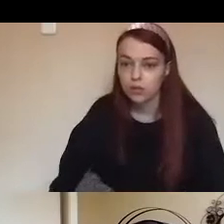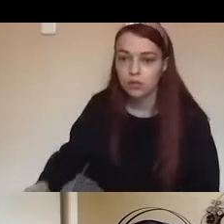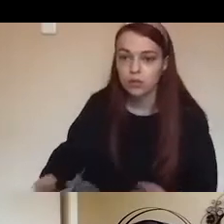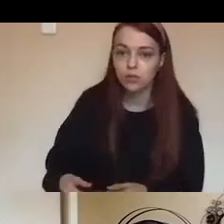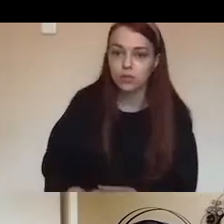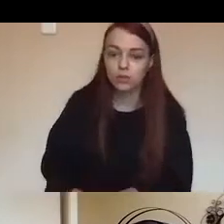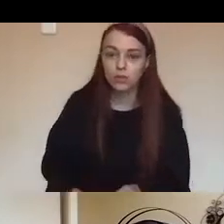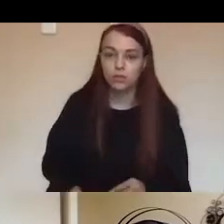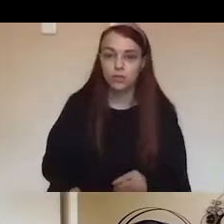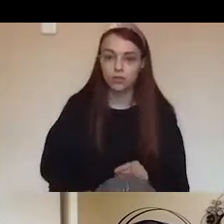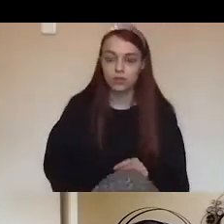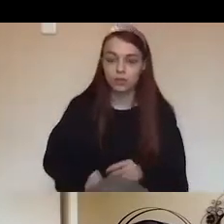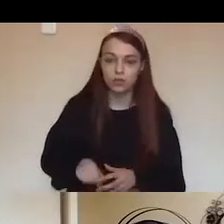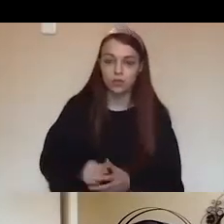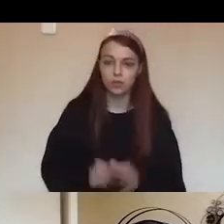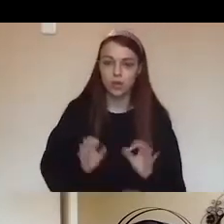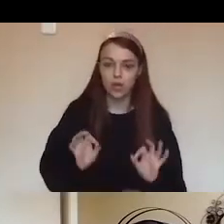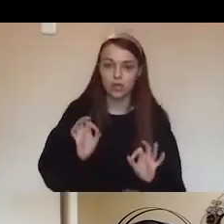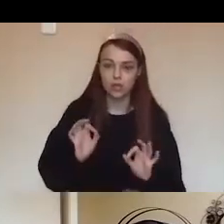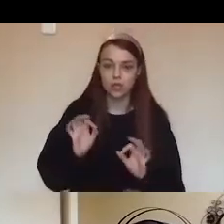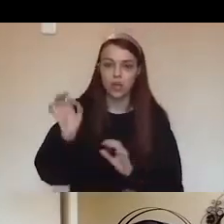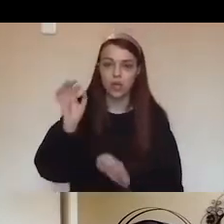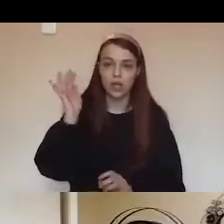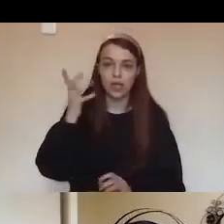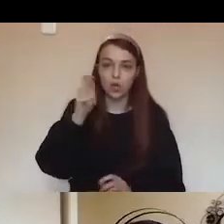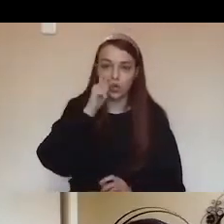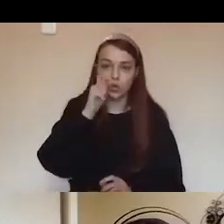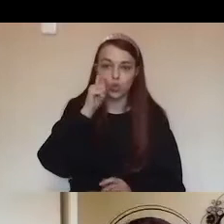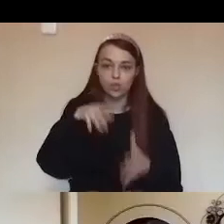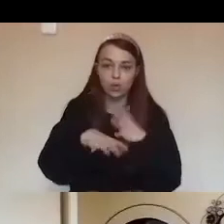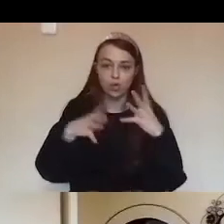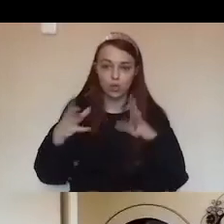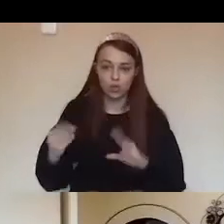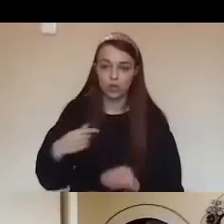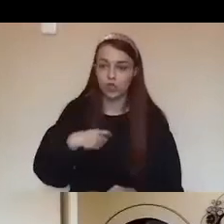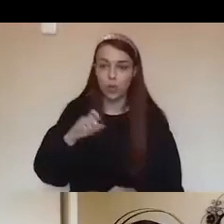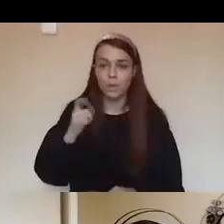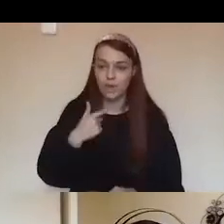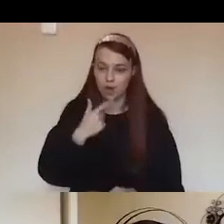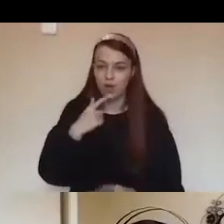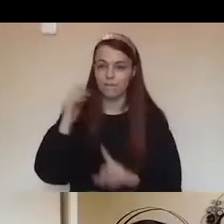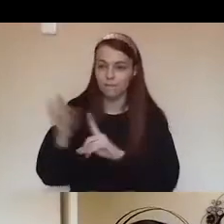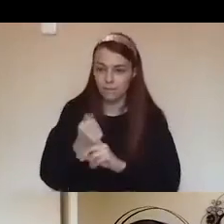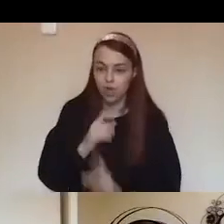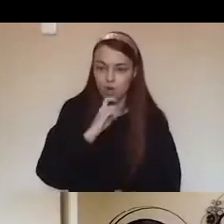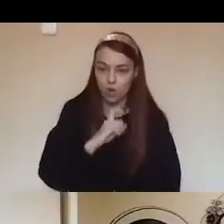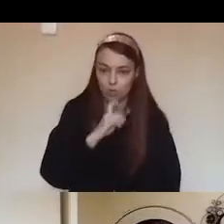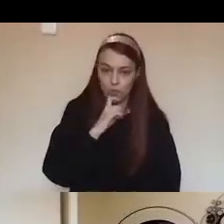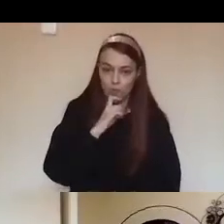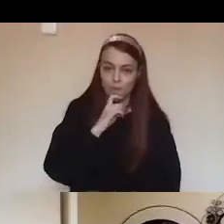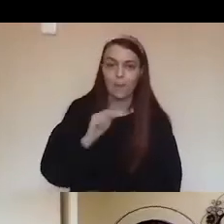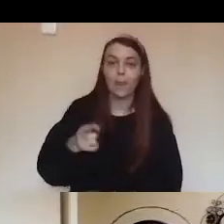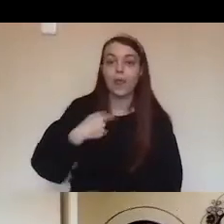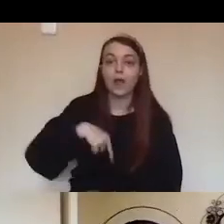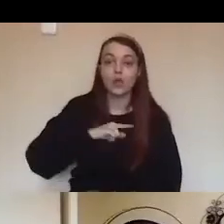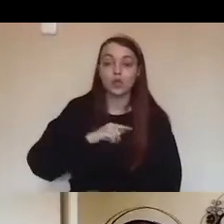De inclusivo, de ecoturismo inclusivo. Pero bueno, les cuento primero cómo llegamos. Nosotros pertenecemos a un